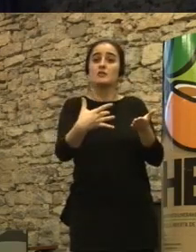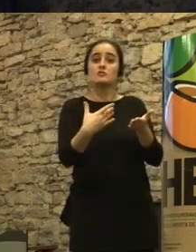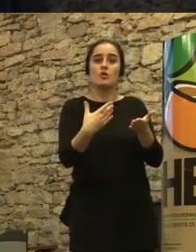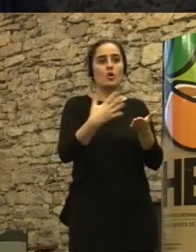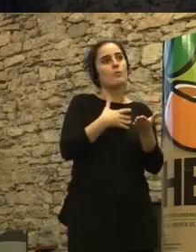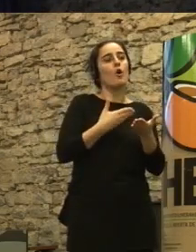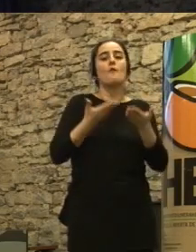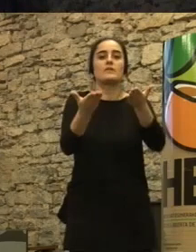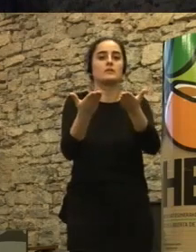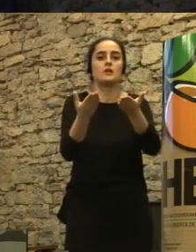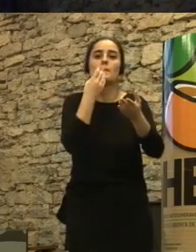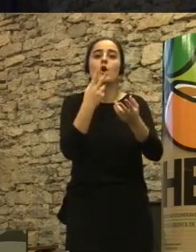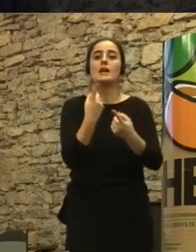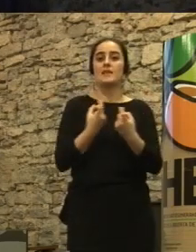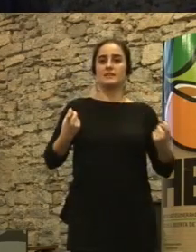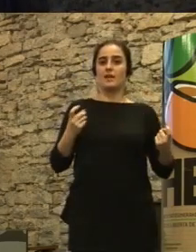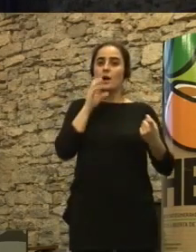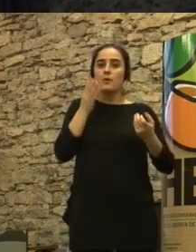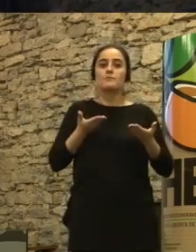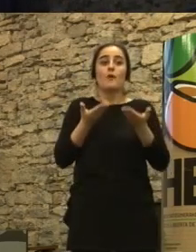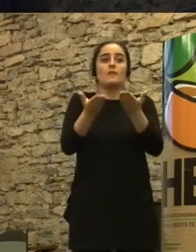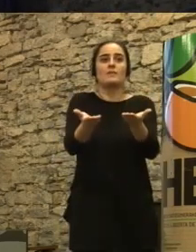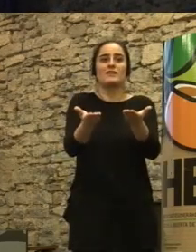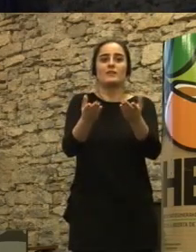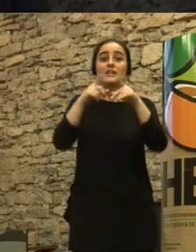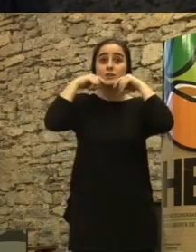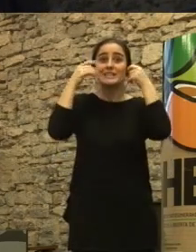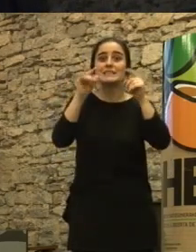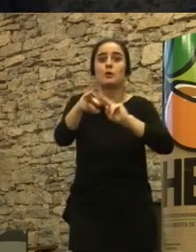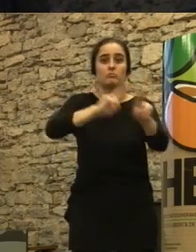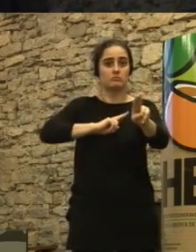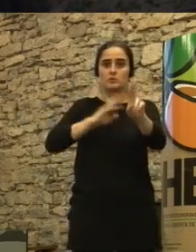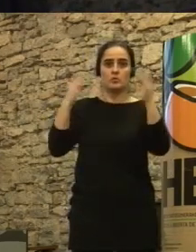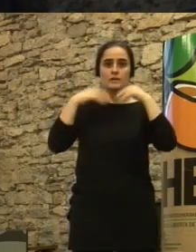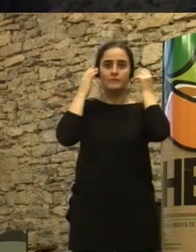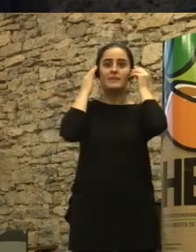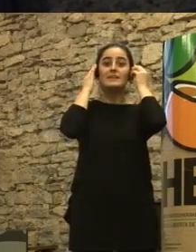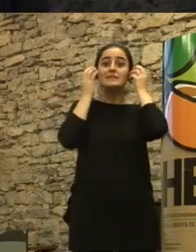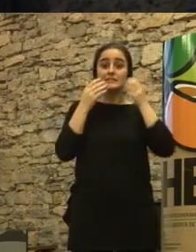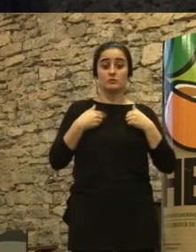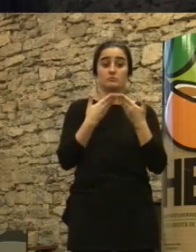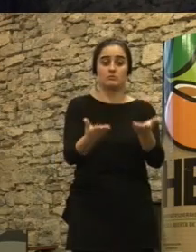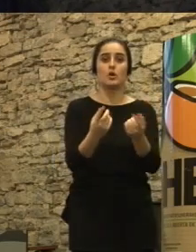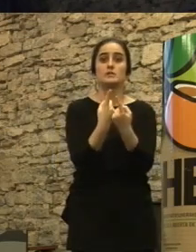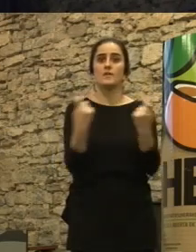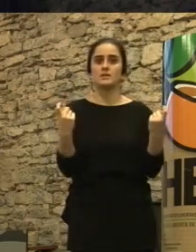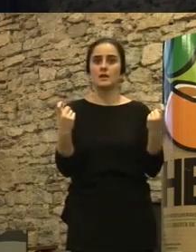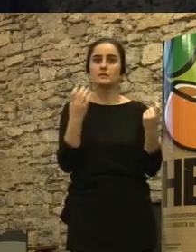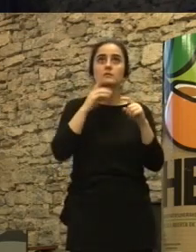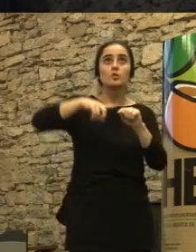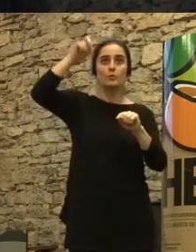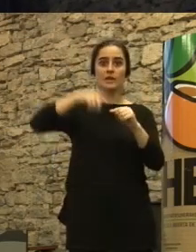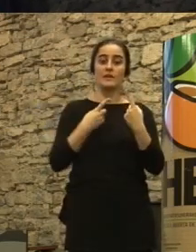una necesidad. Porque los ofrecimientos despiertan sonrisas, pero no respuestas. Las necesidades, en las comunidades en las que se